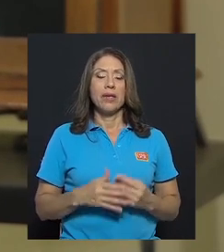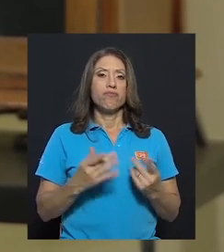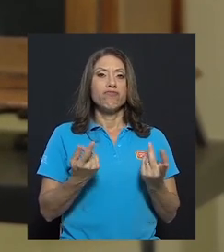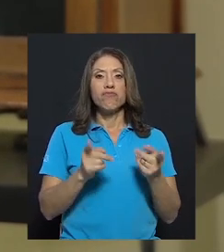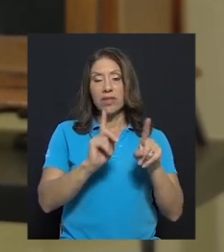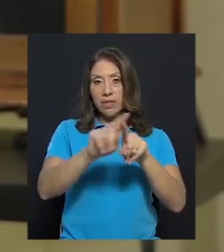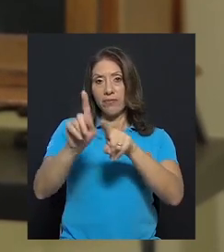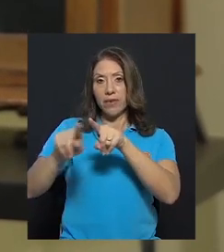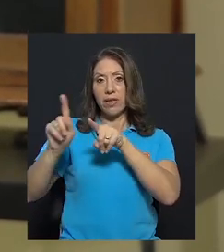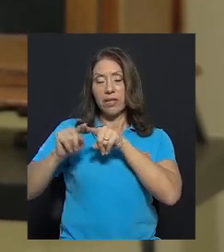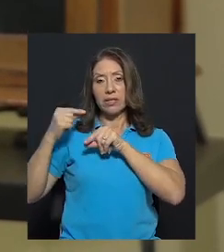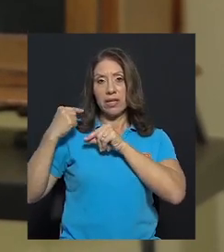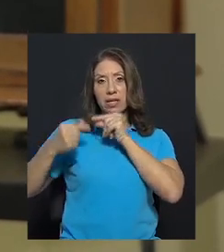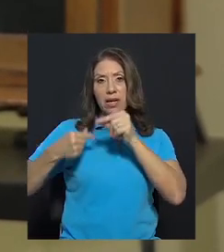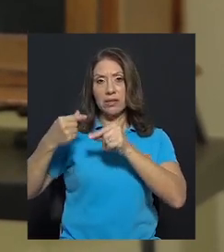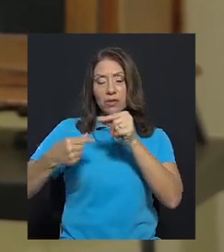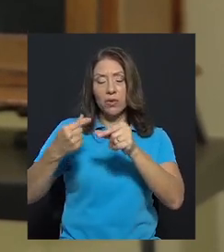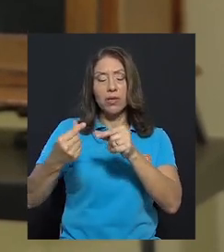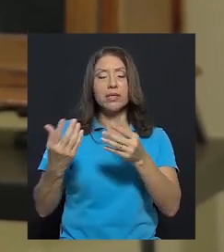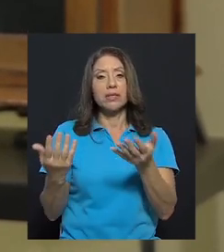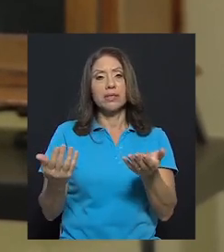Según las diferentes generaciones,